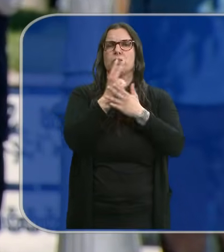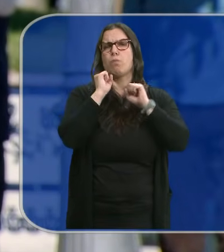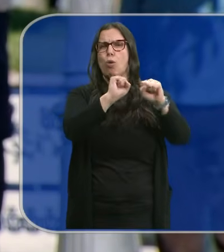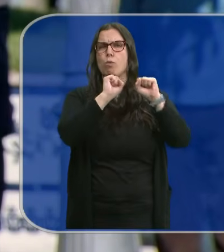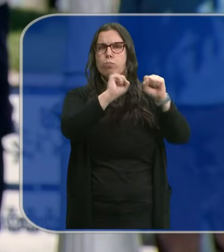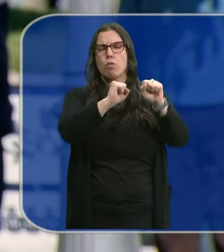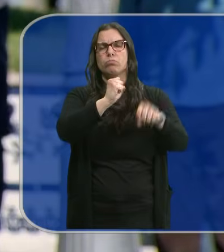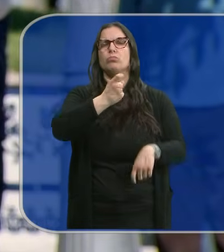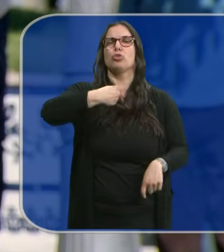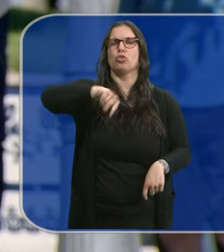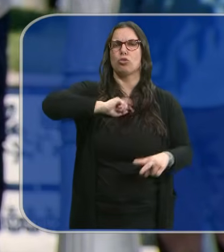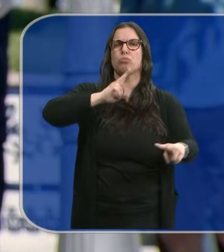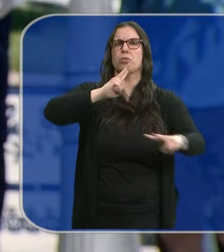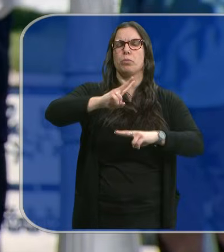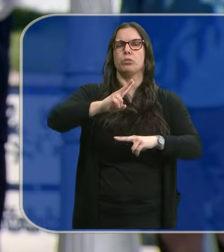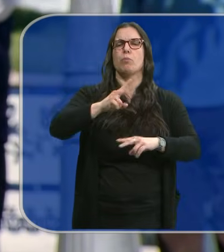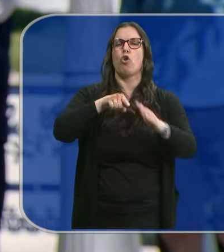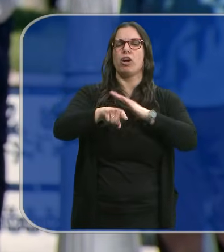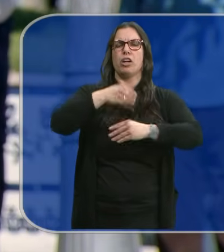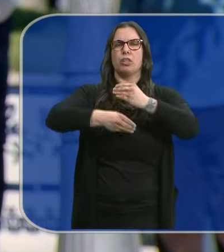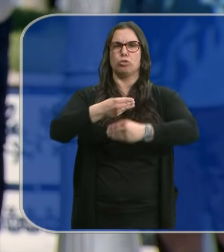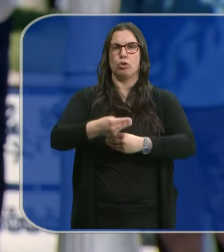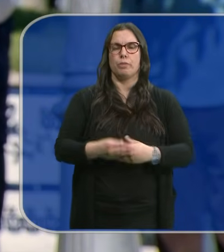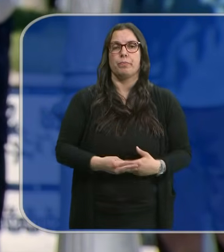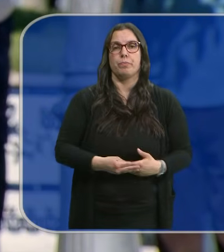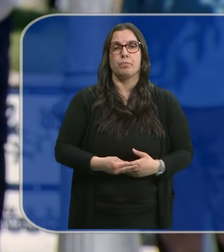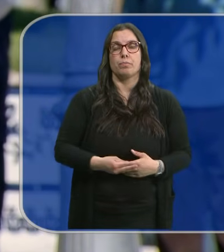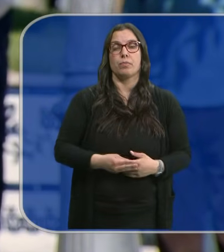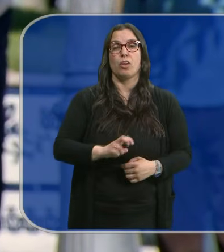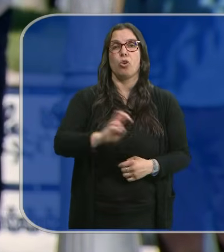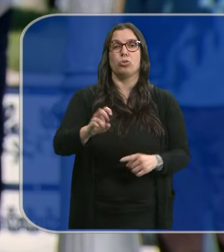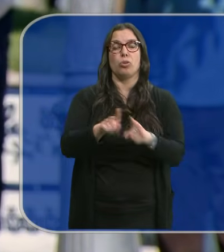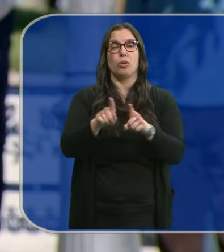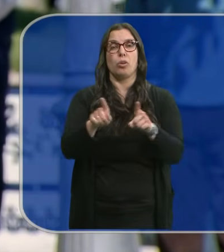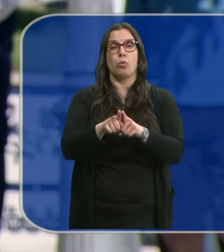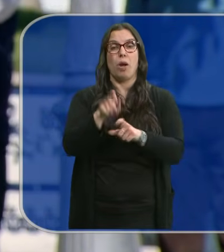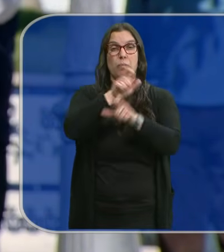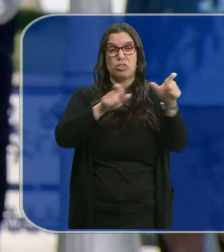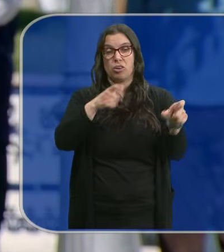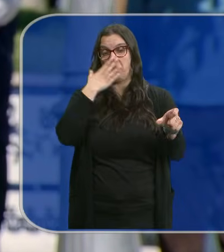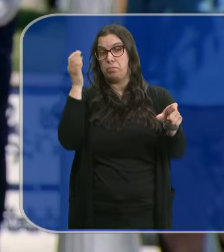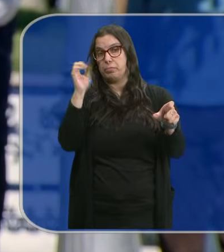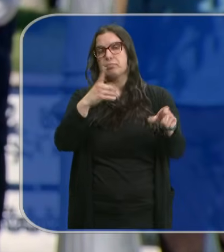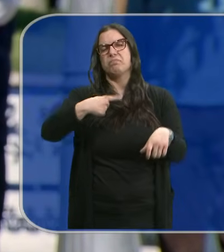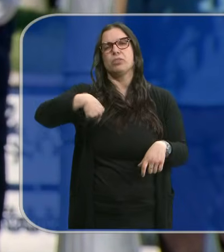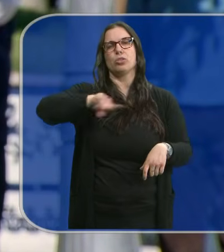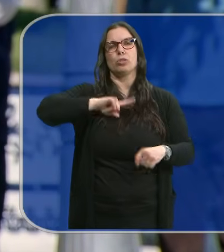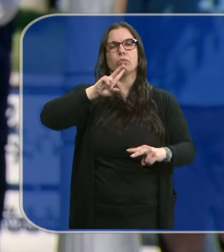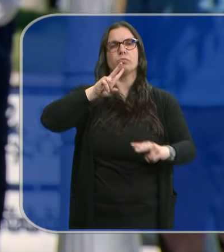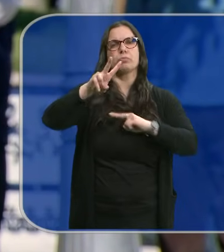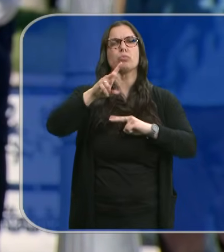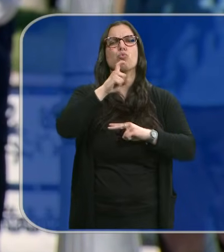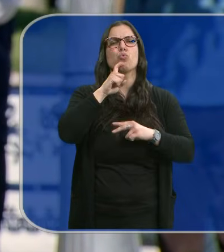bloqueo, nosotros les respondemos con gestión. Y a los que desprecian a nuestra gente, nosotros